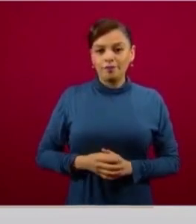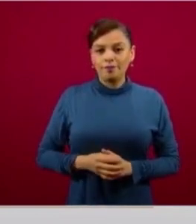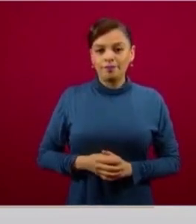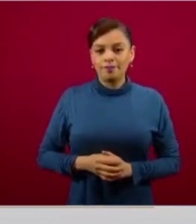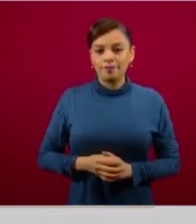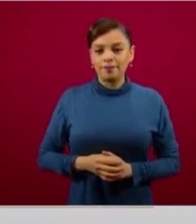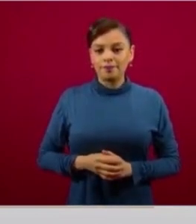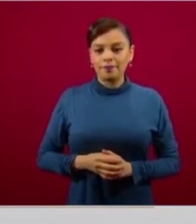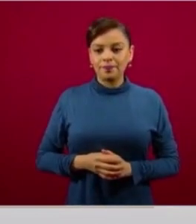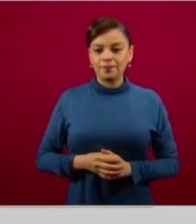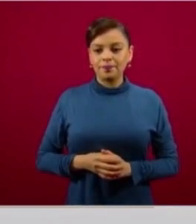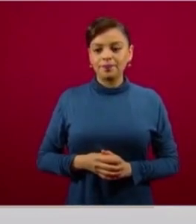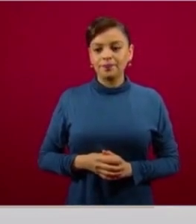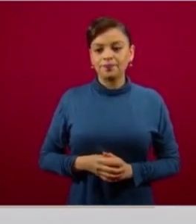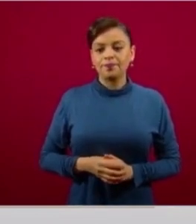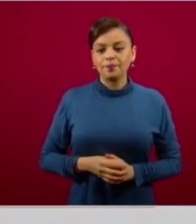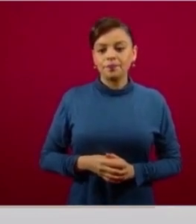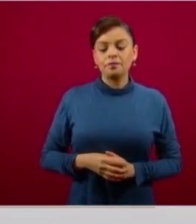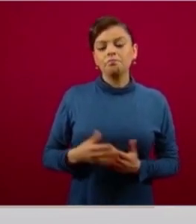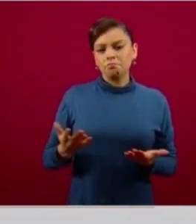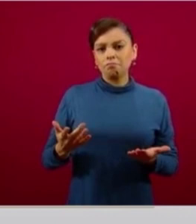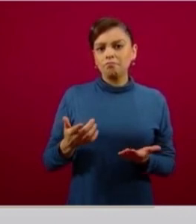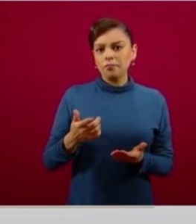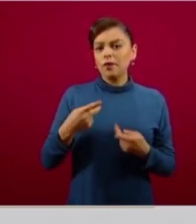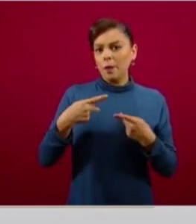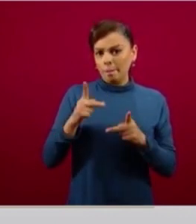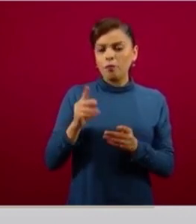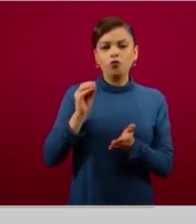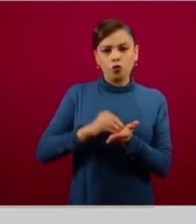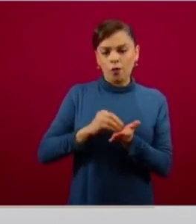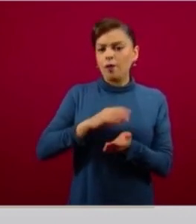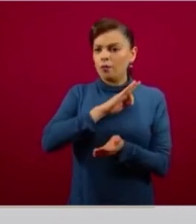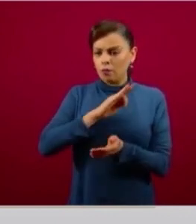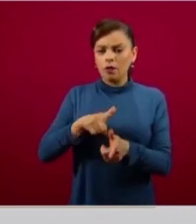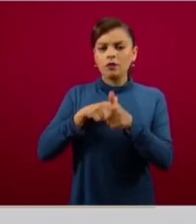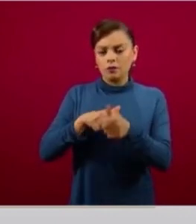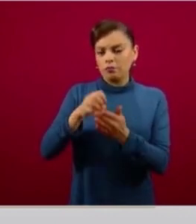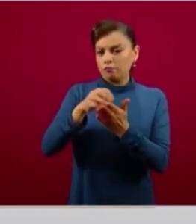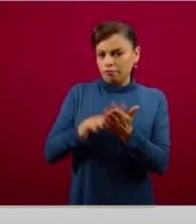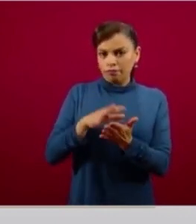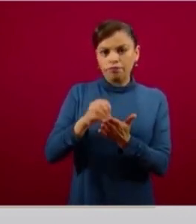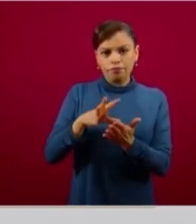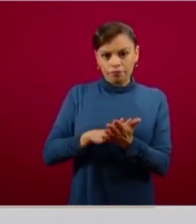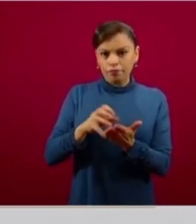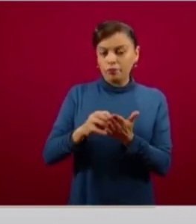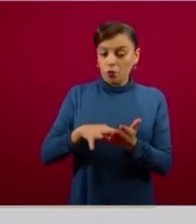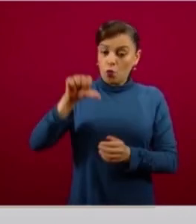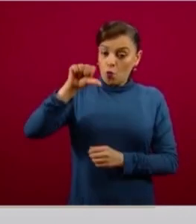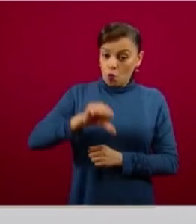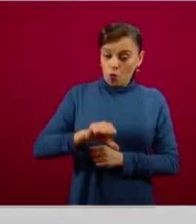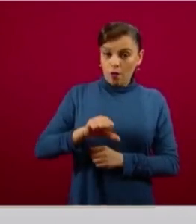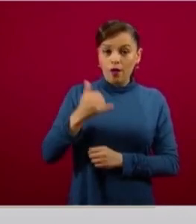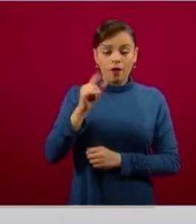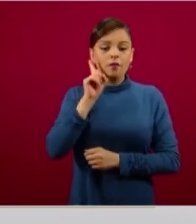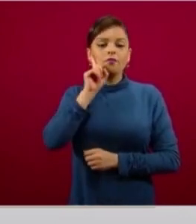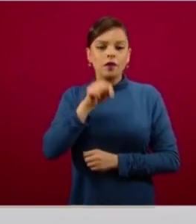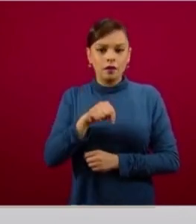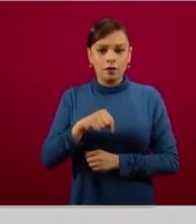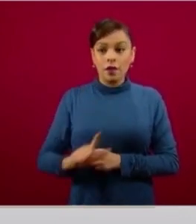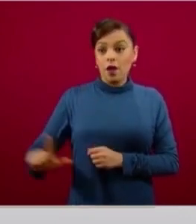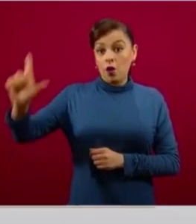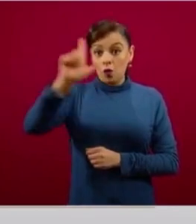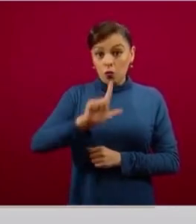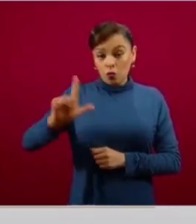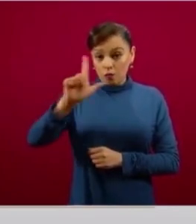pueden ocurrir pero seguimos abiertos para el registro hoy sábado mañana domingo y el lunes vendremos aquí ya con las